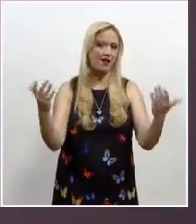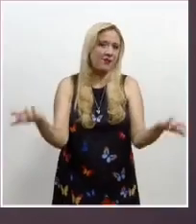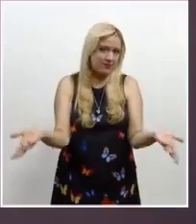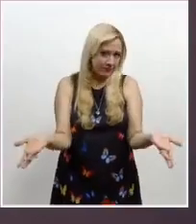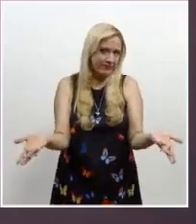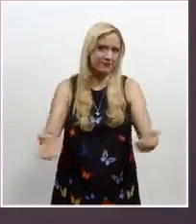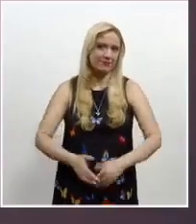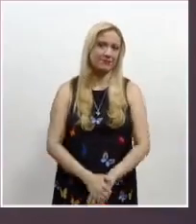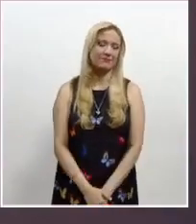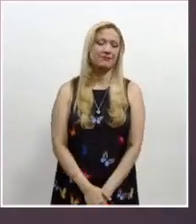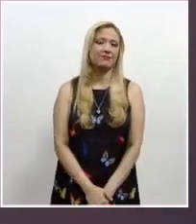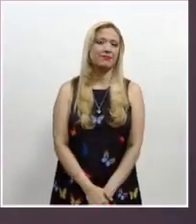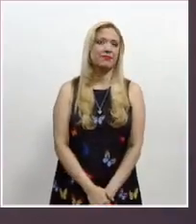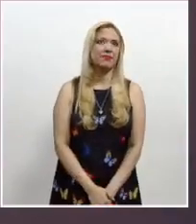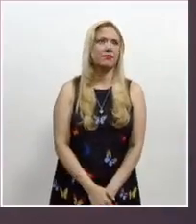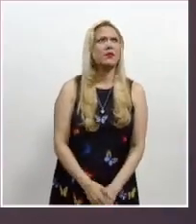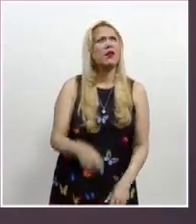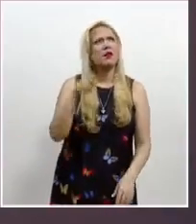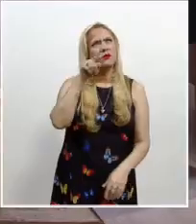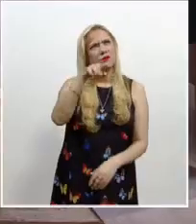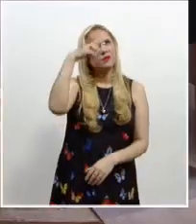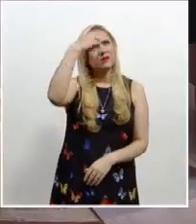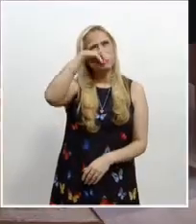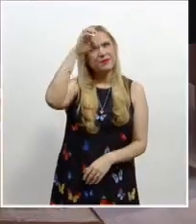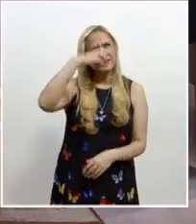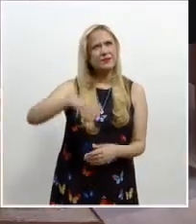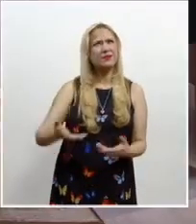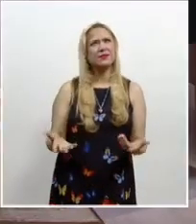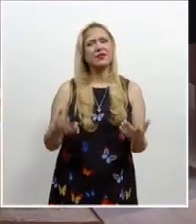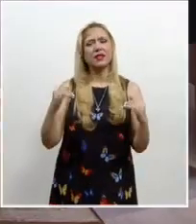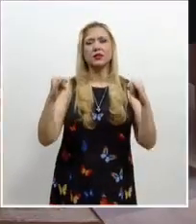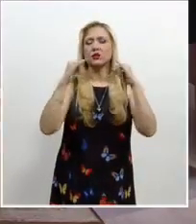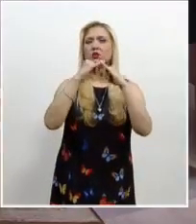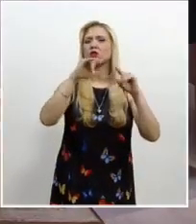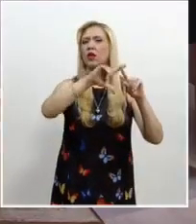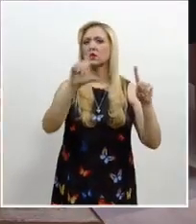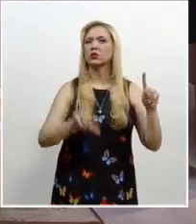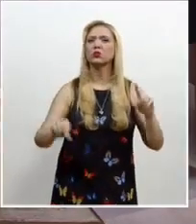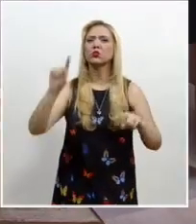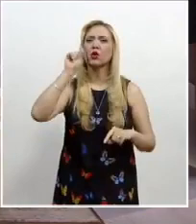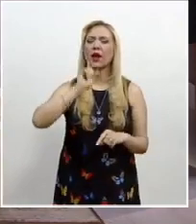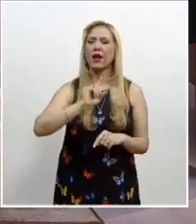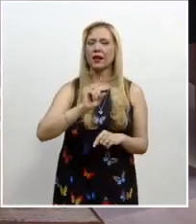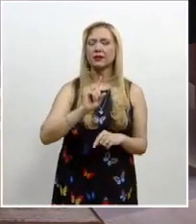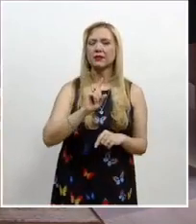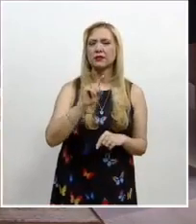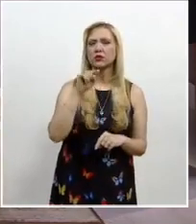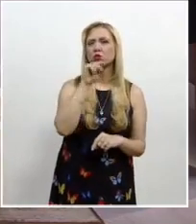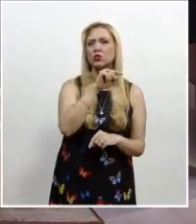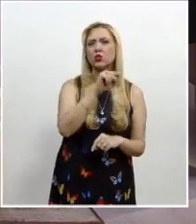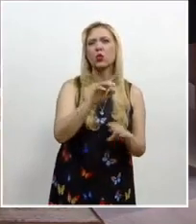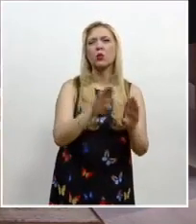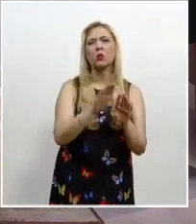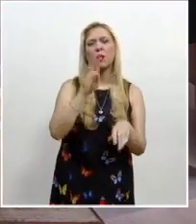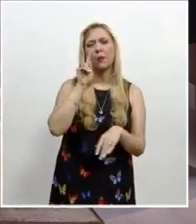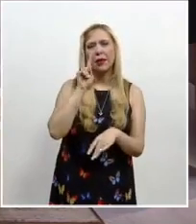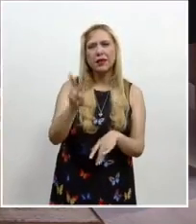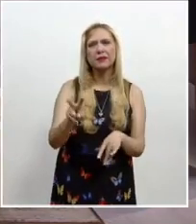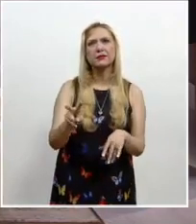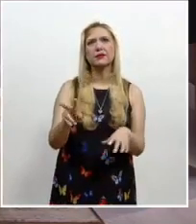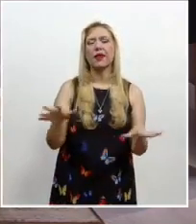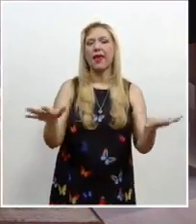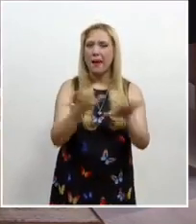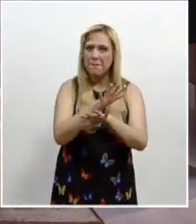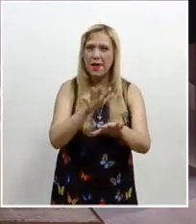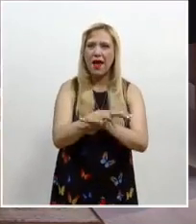cuidados. ¿Cómo desde tu experiencia y del Instituto Nacional de las Mujeres está como contribuyendo para cambiar, ¿no?